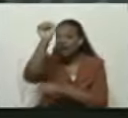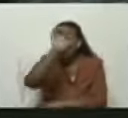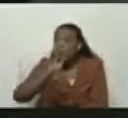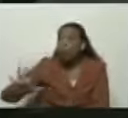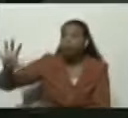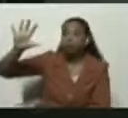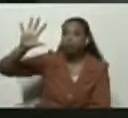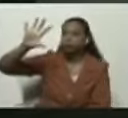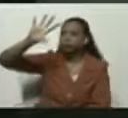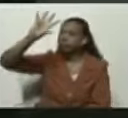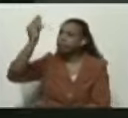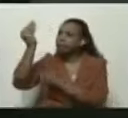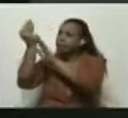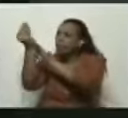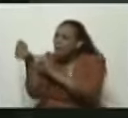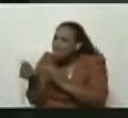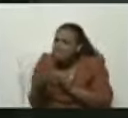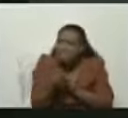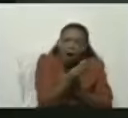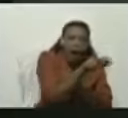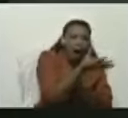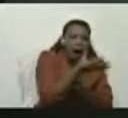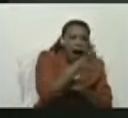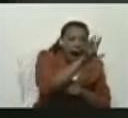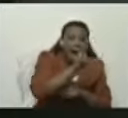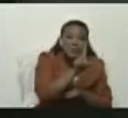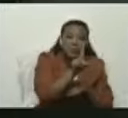un pedacito, gracias a la